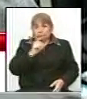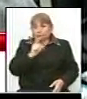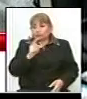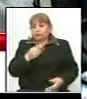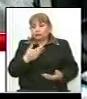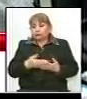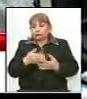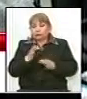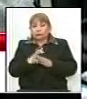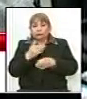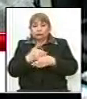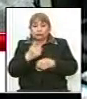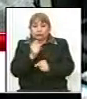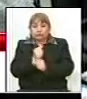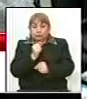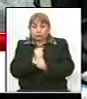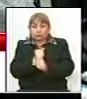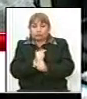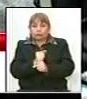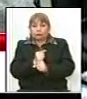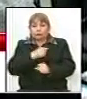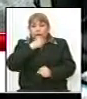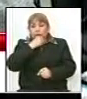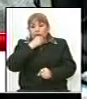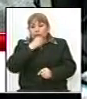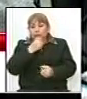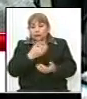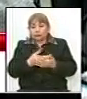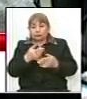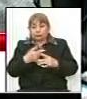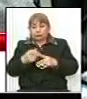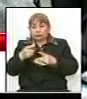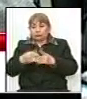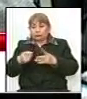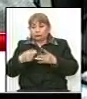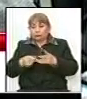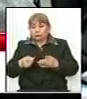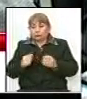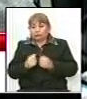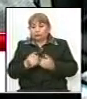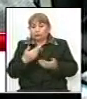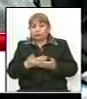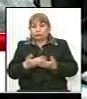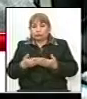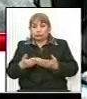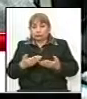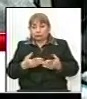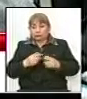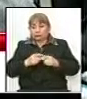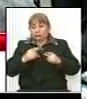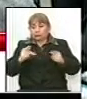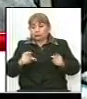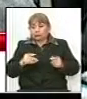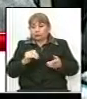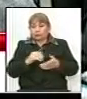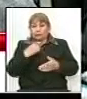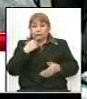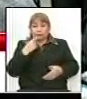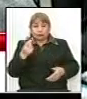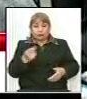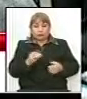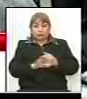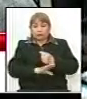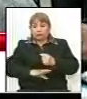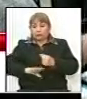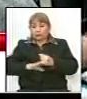la forma de trabajo en geriatría es con equipo multidisciplinario y con diagnósticos multidimensionales. Eso hace